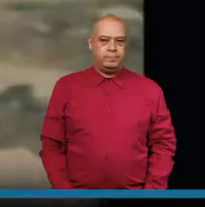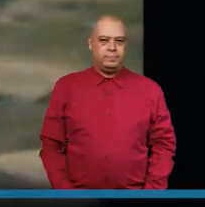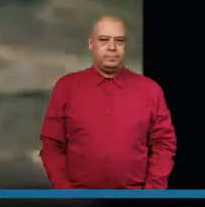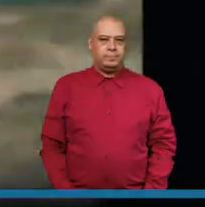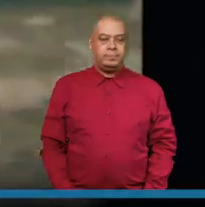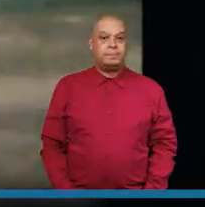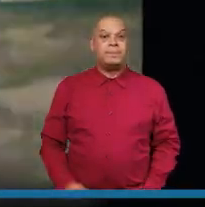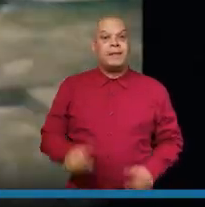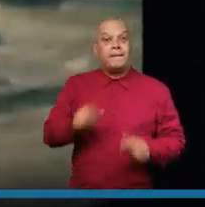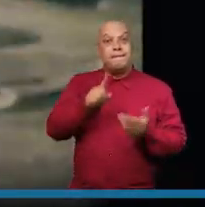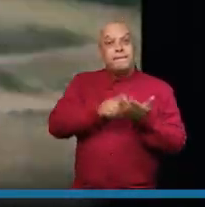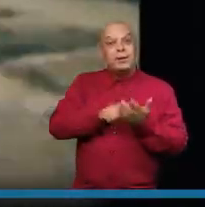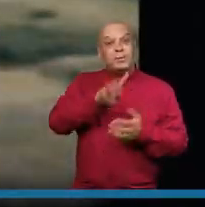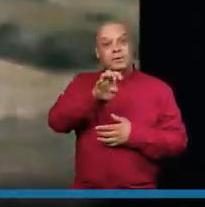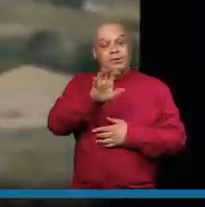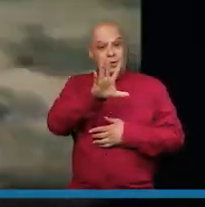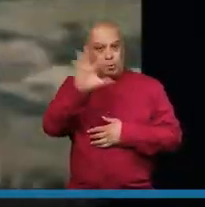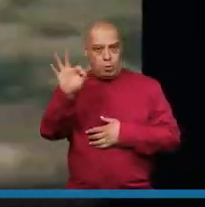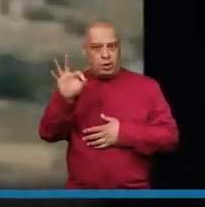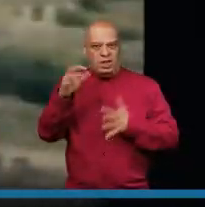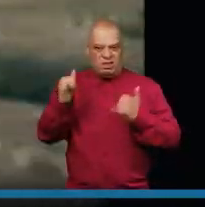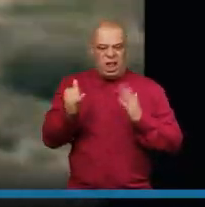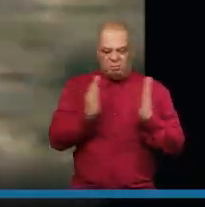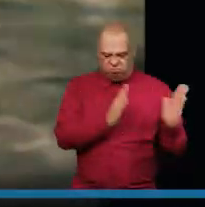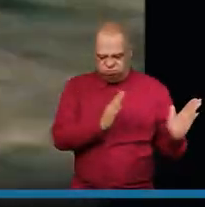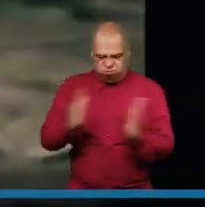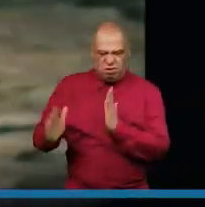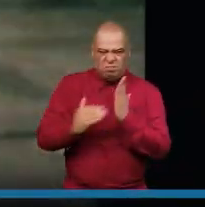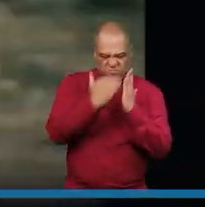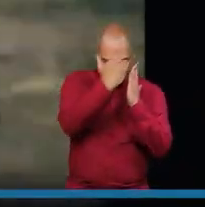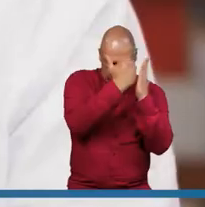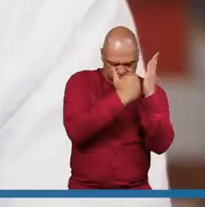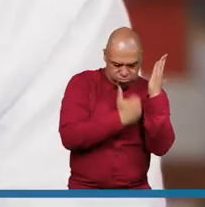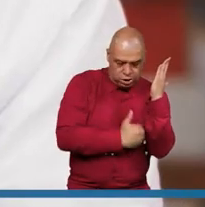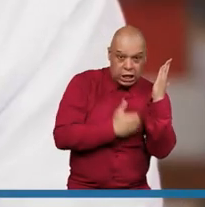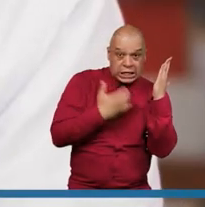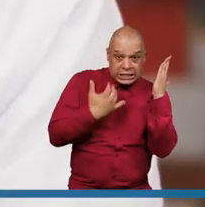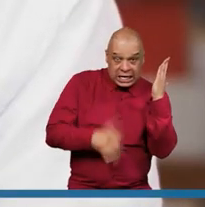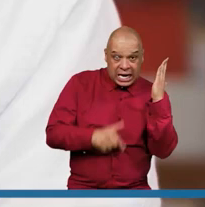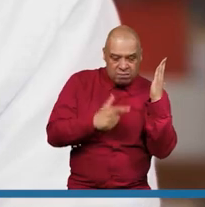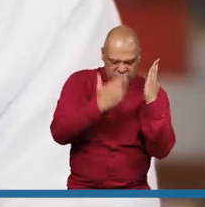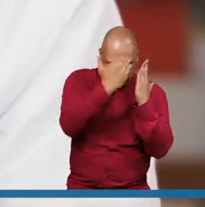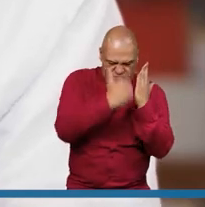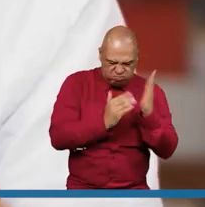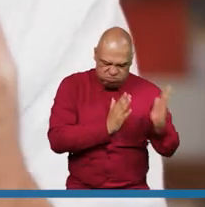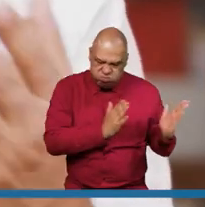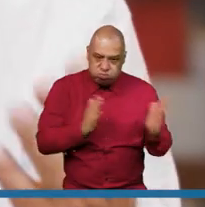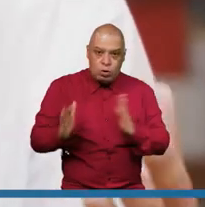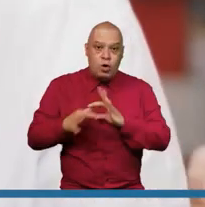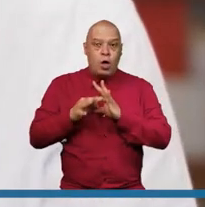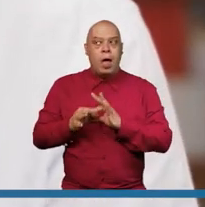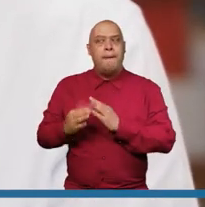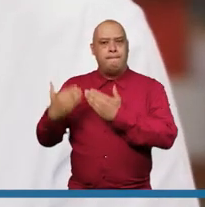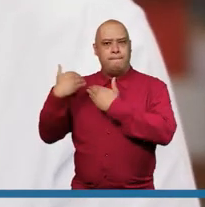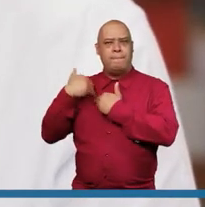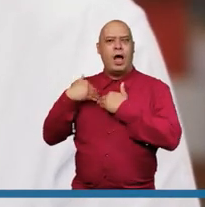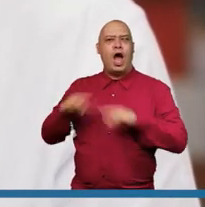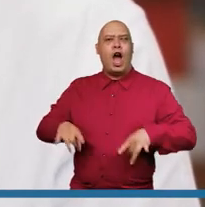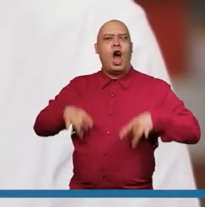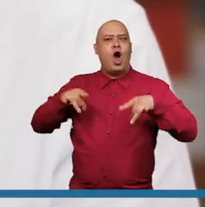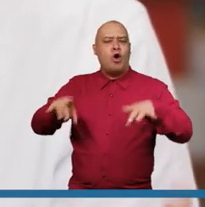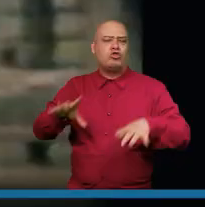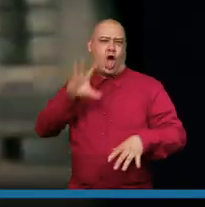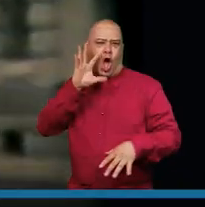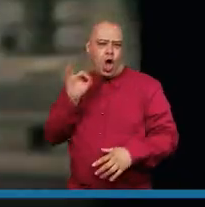Ya desde la década del 50, cuando se hace el plan piloto que dirigieron un urbanista